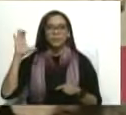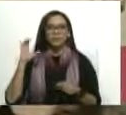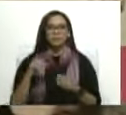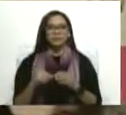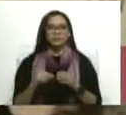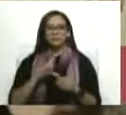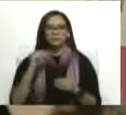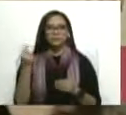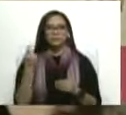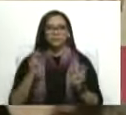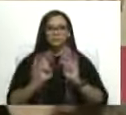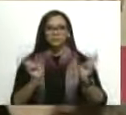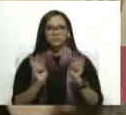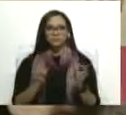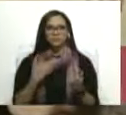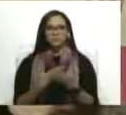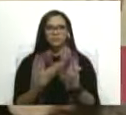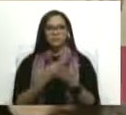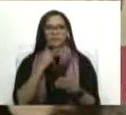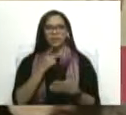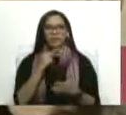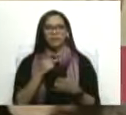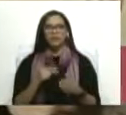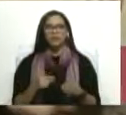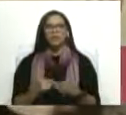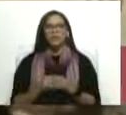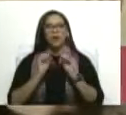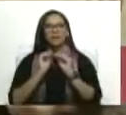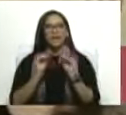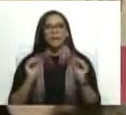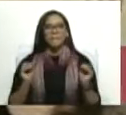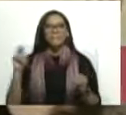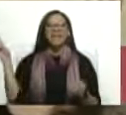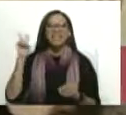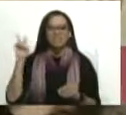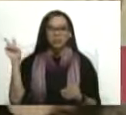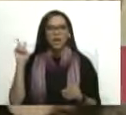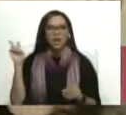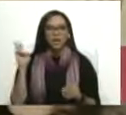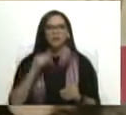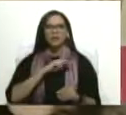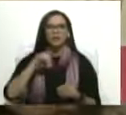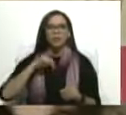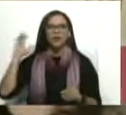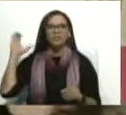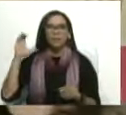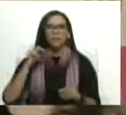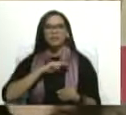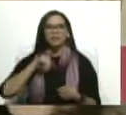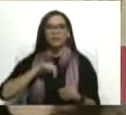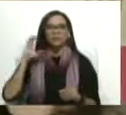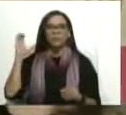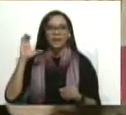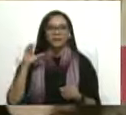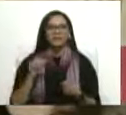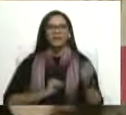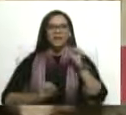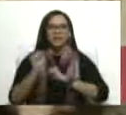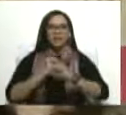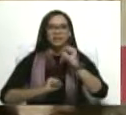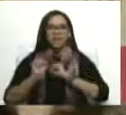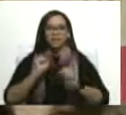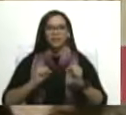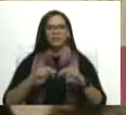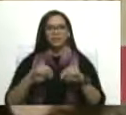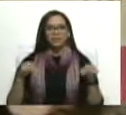No se trata de un tema de partidos políticos. Nos está convocando es Venezuela, nuestra patria, nuestro país, en defensa